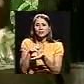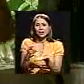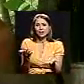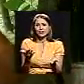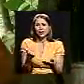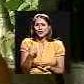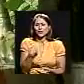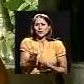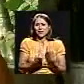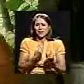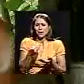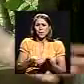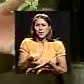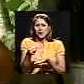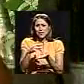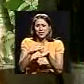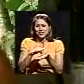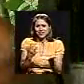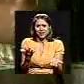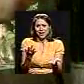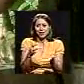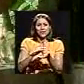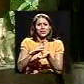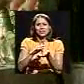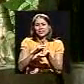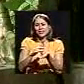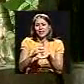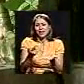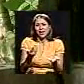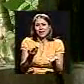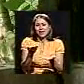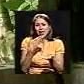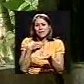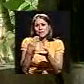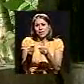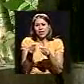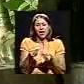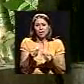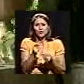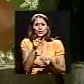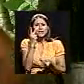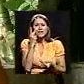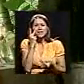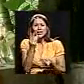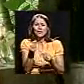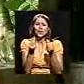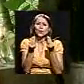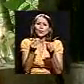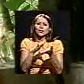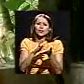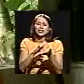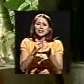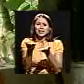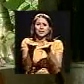comprar medicinas y la medicina que me dan es la que hay. Ahí le enseñé, va a ver un montón de medicinas que a mí me da la